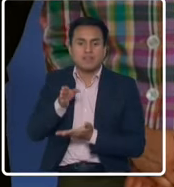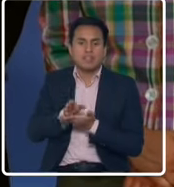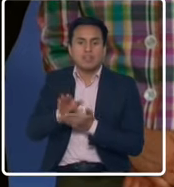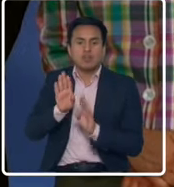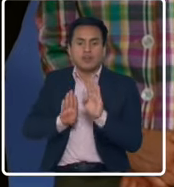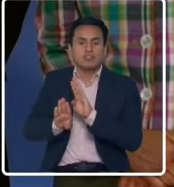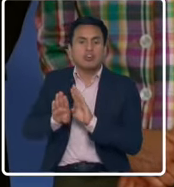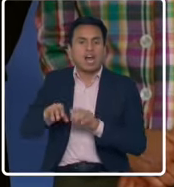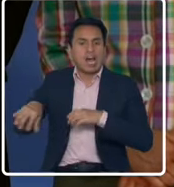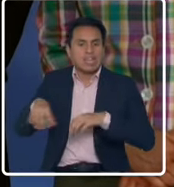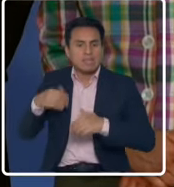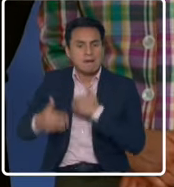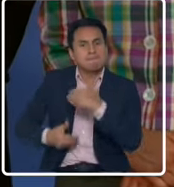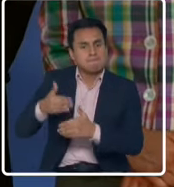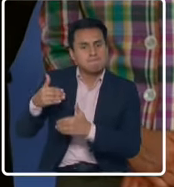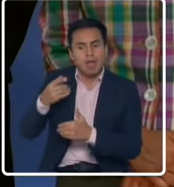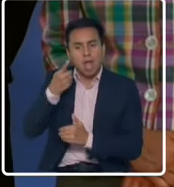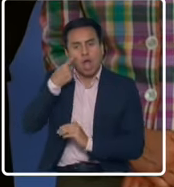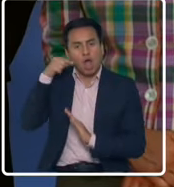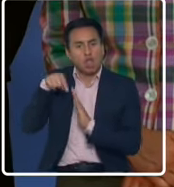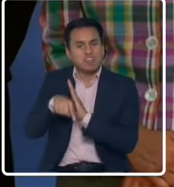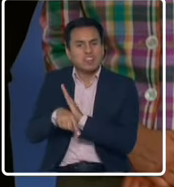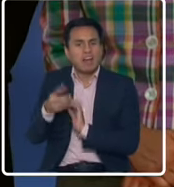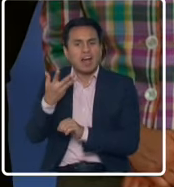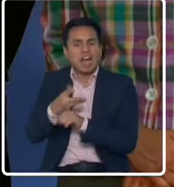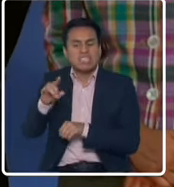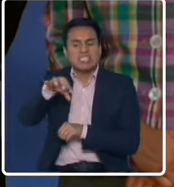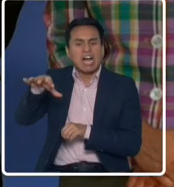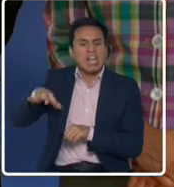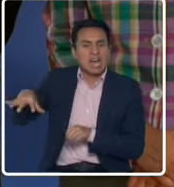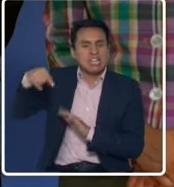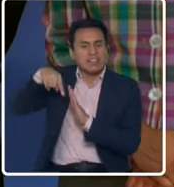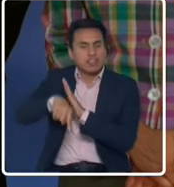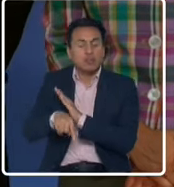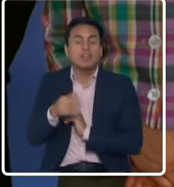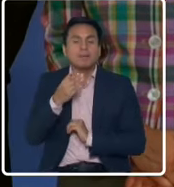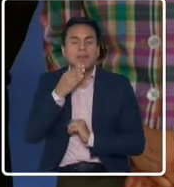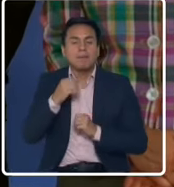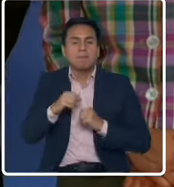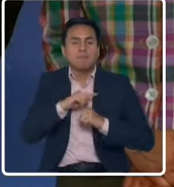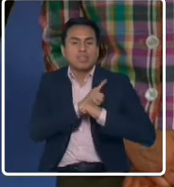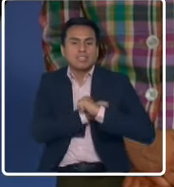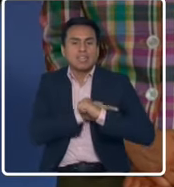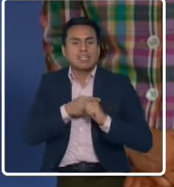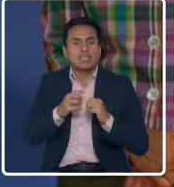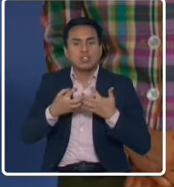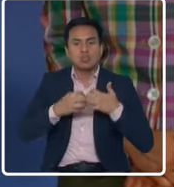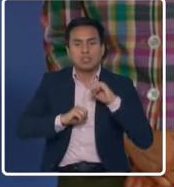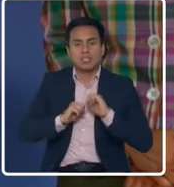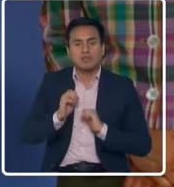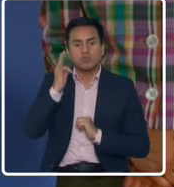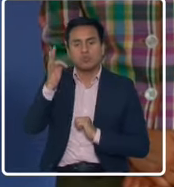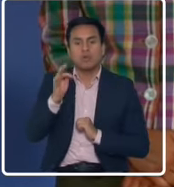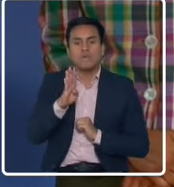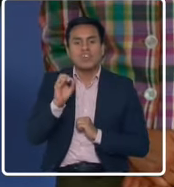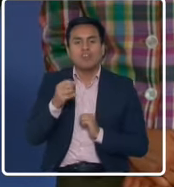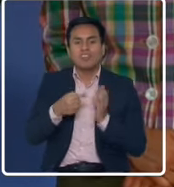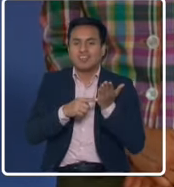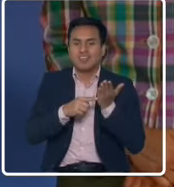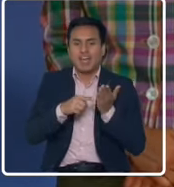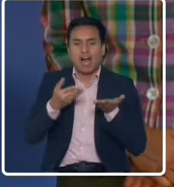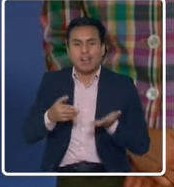conservación activa que nos permita conocer lo que existe en los salares y también potenciar industrias que son de futuro como la biotecnología hoy